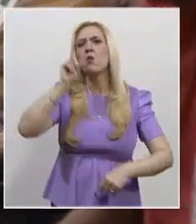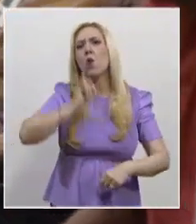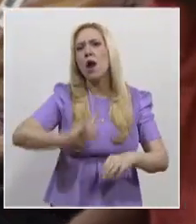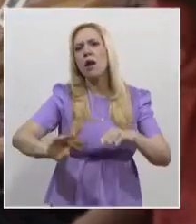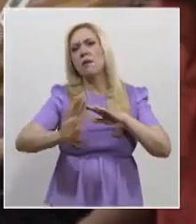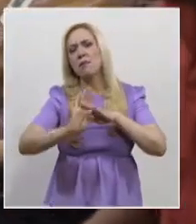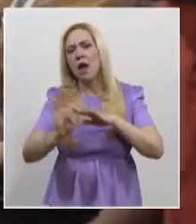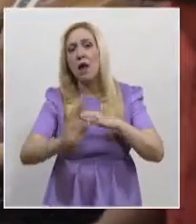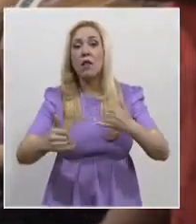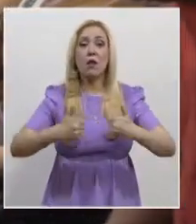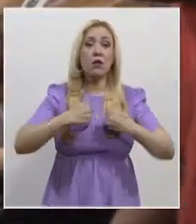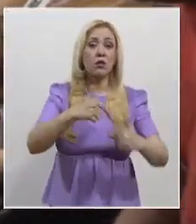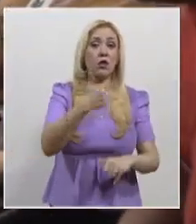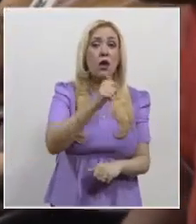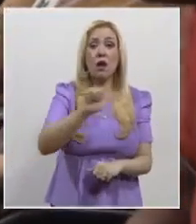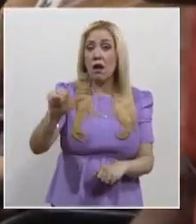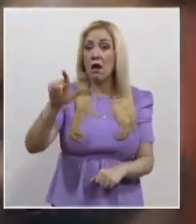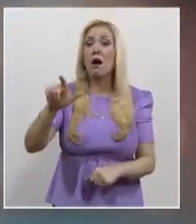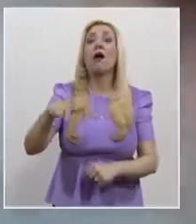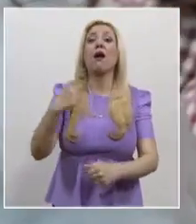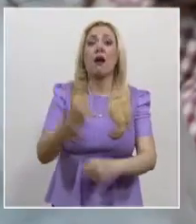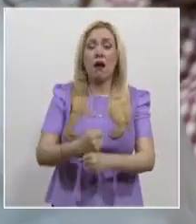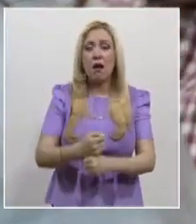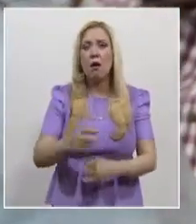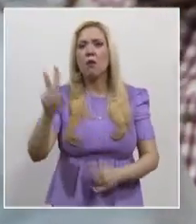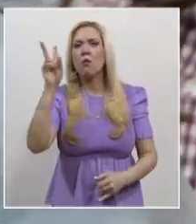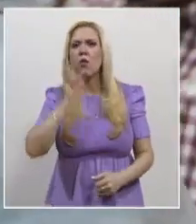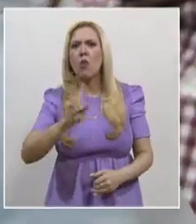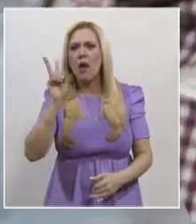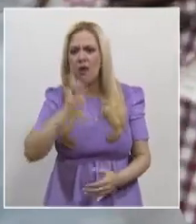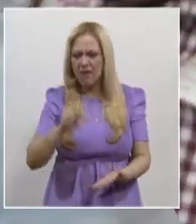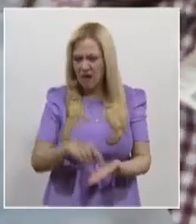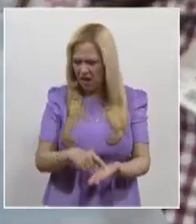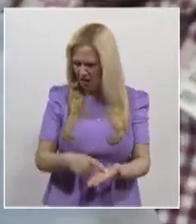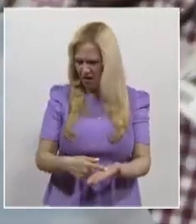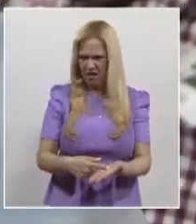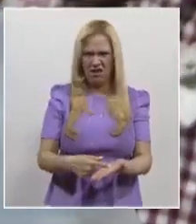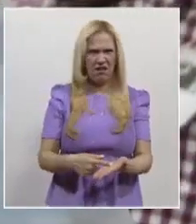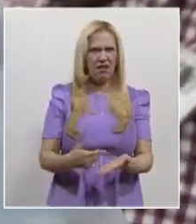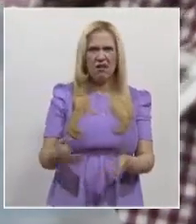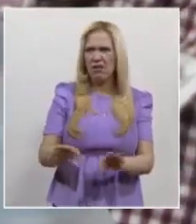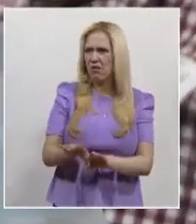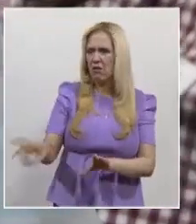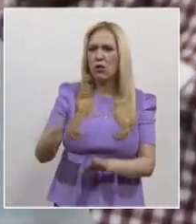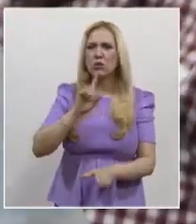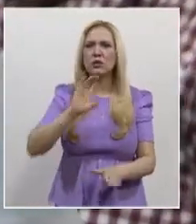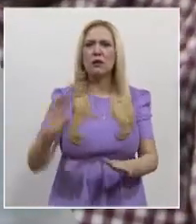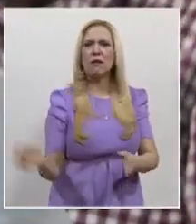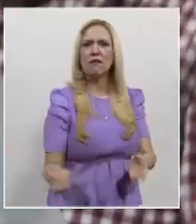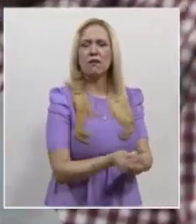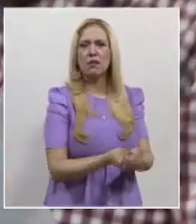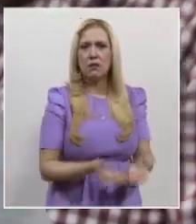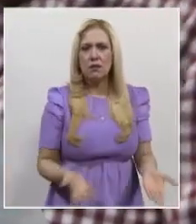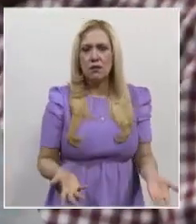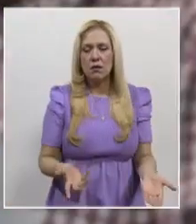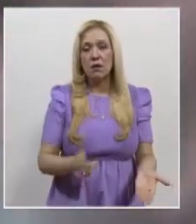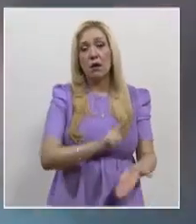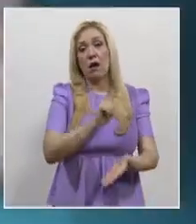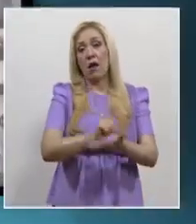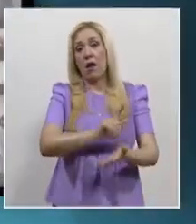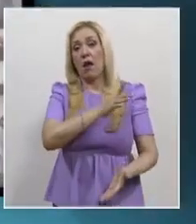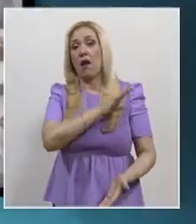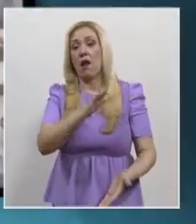migrantes y adolescentes, la exclusión de pruebas ilícitas y la adecuada implementación de la ley general. De acuerdo con datos